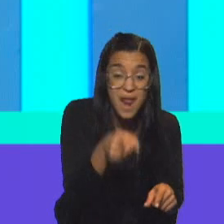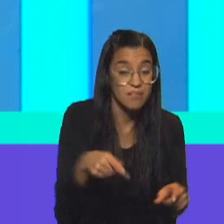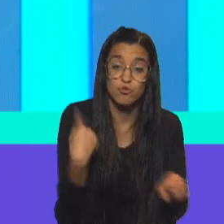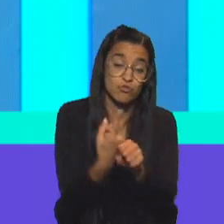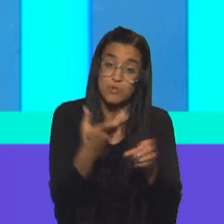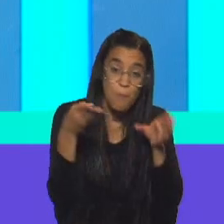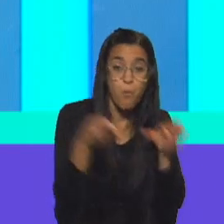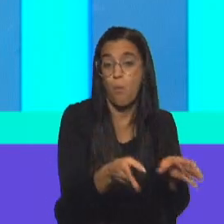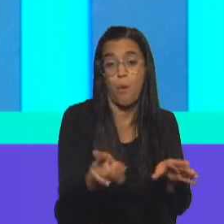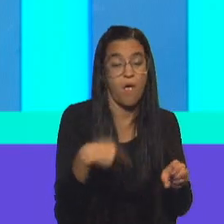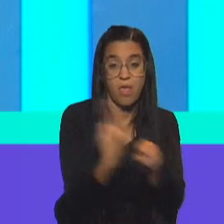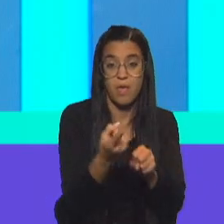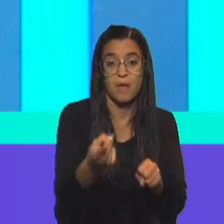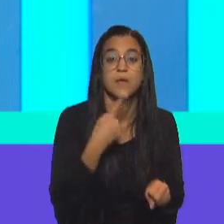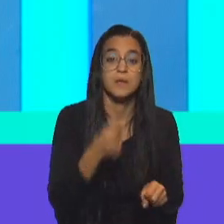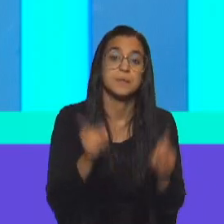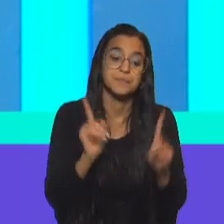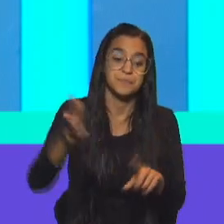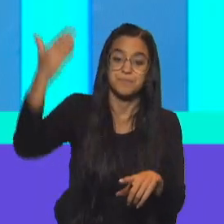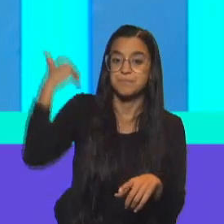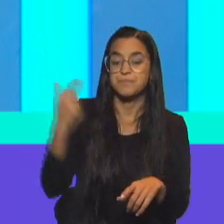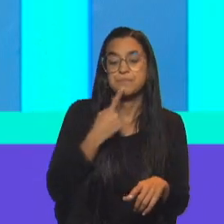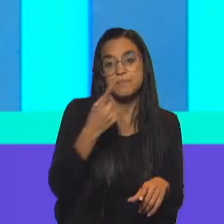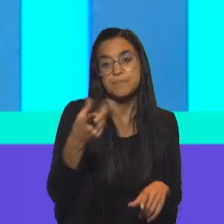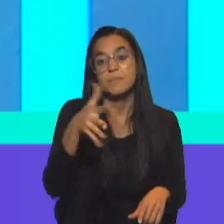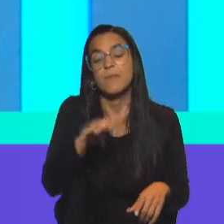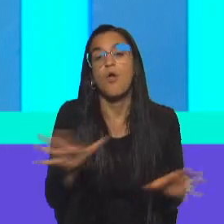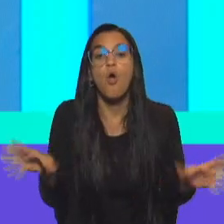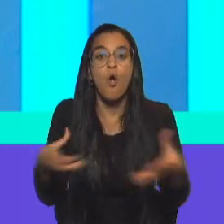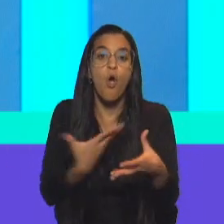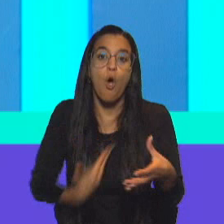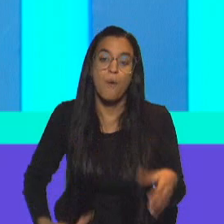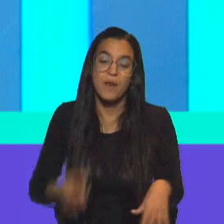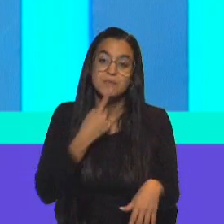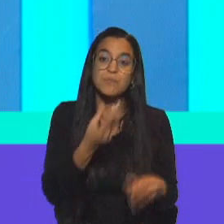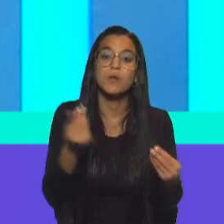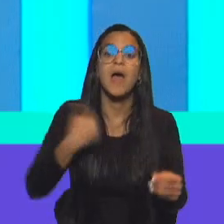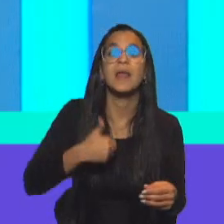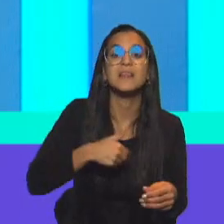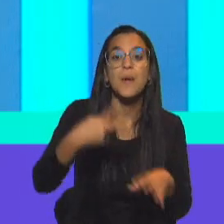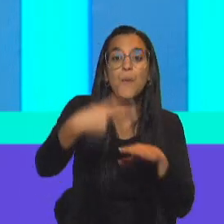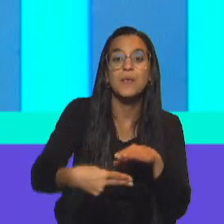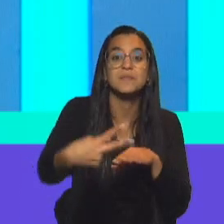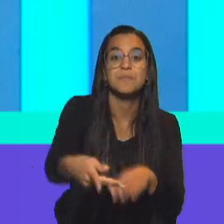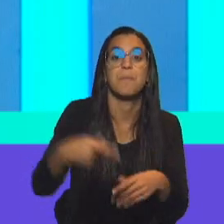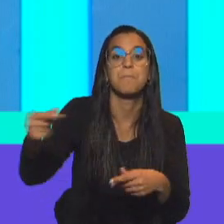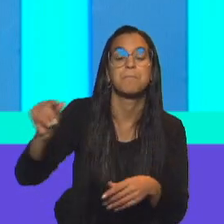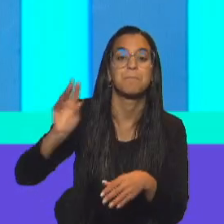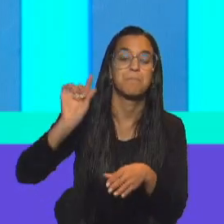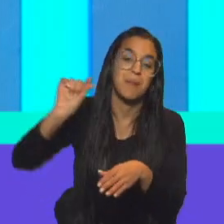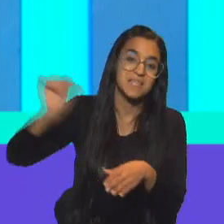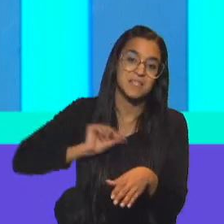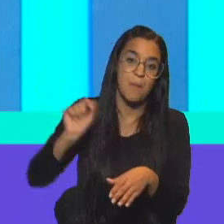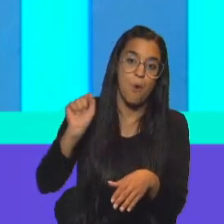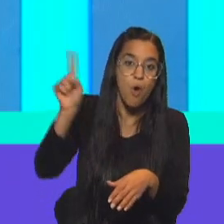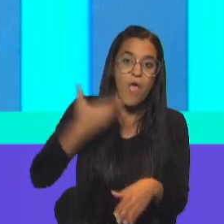poder usar para eso que era un planteo que se hacía desde un sector del gobierno porque argentina tiene vencimientos del préstamo que tiene con el fmi